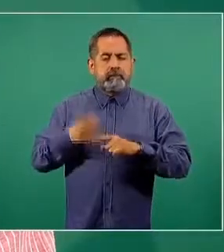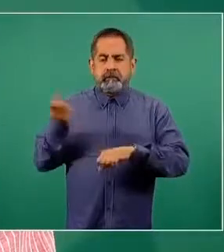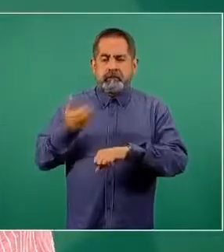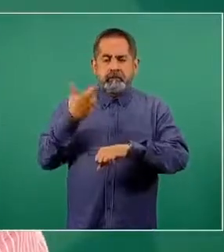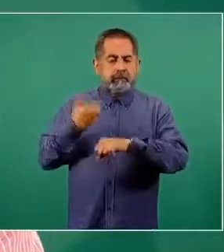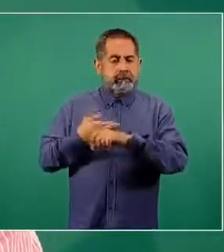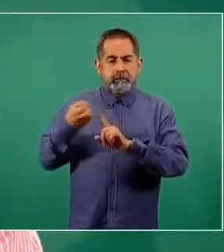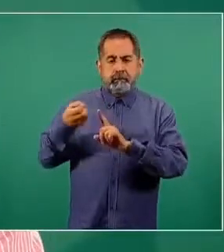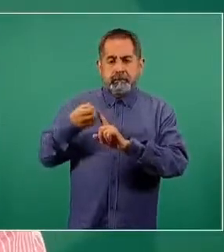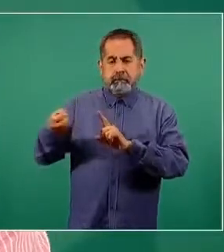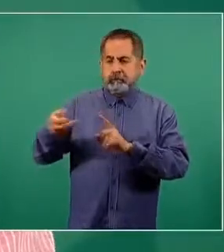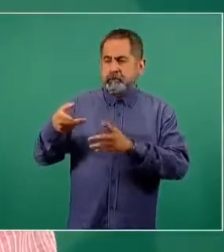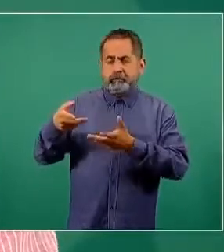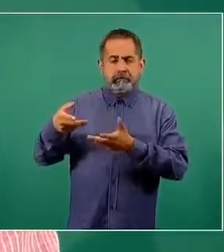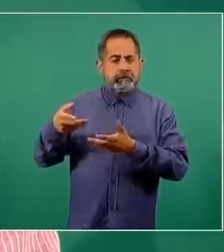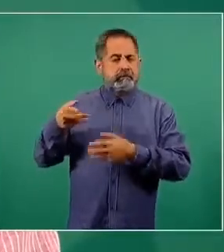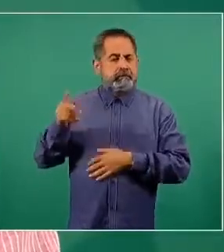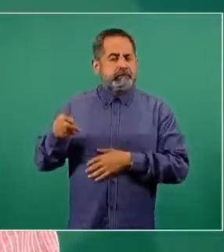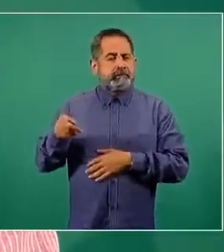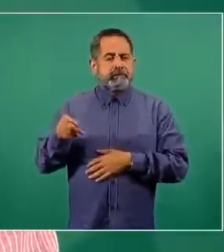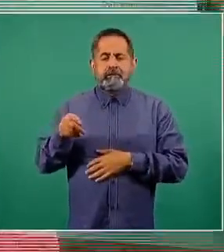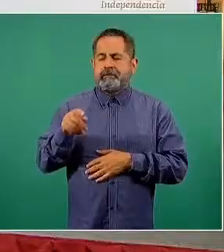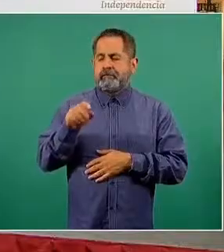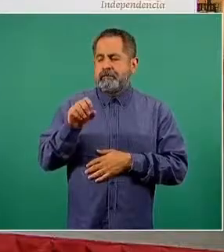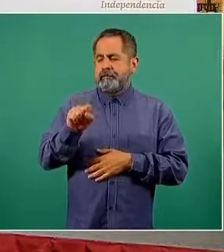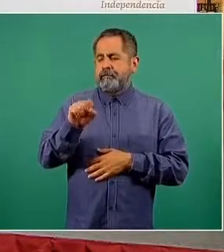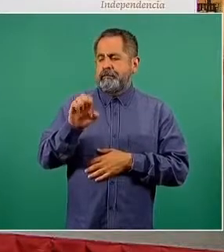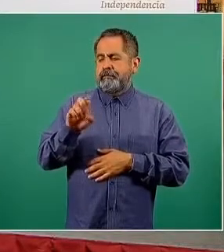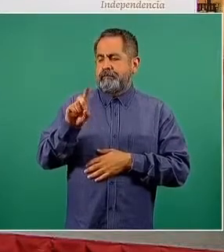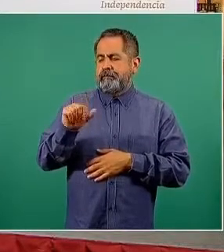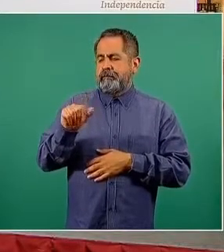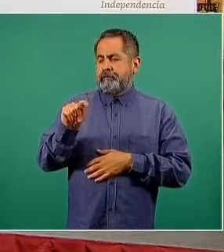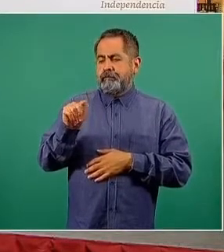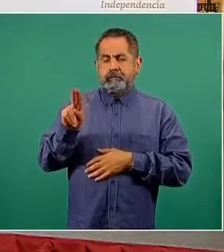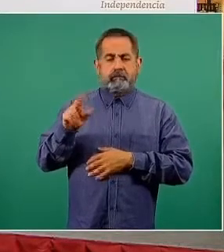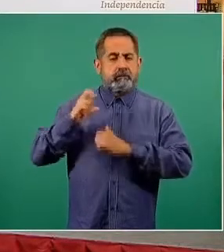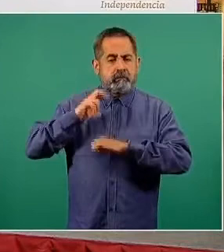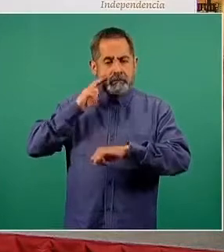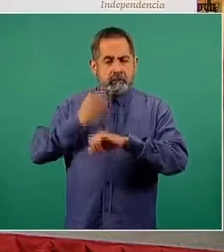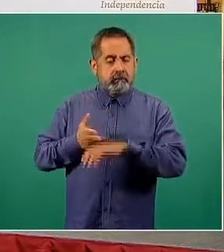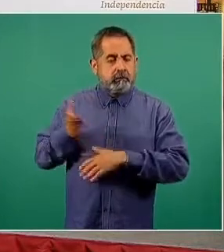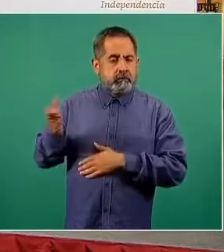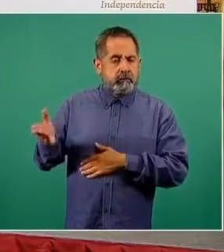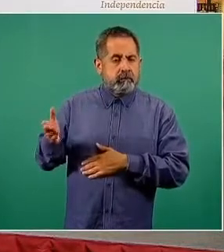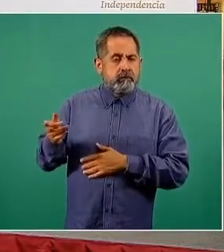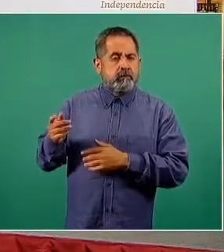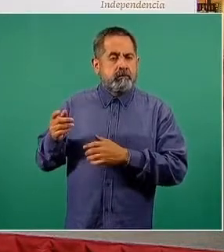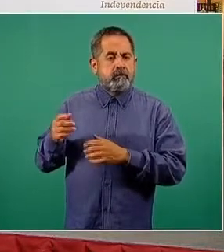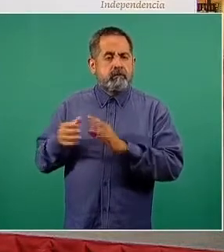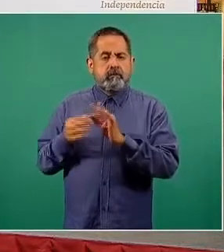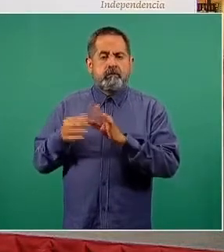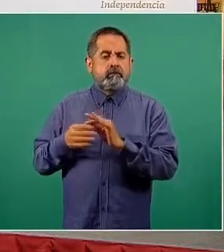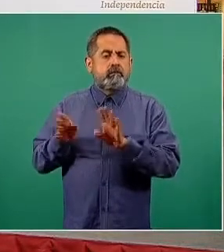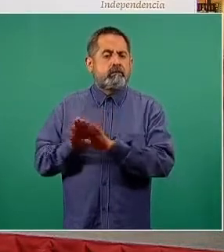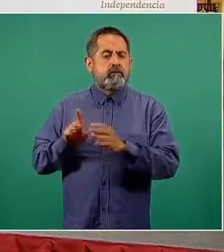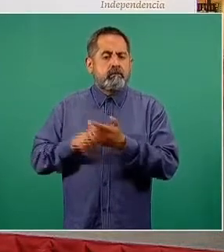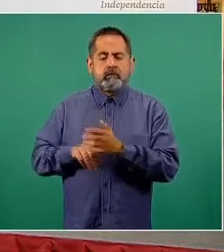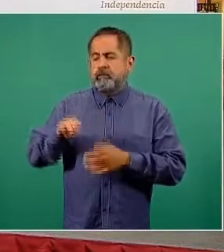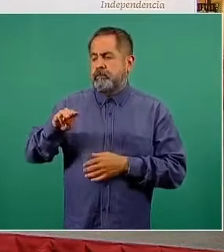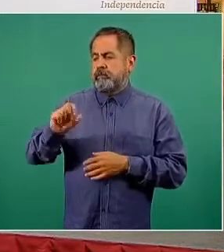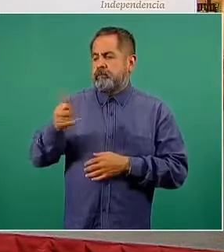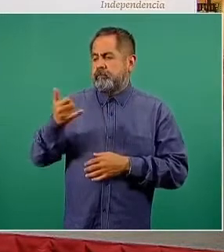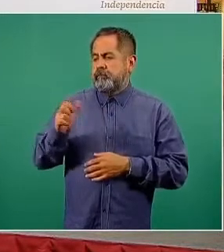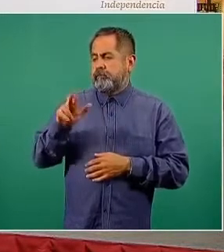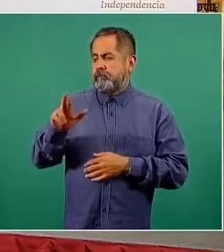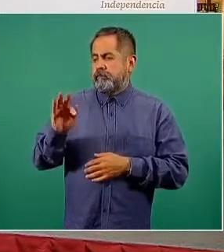de Ordenamiento Territorial y Desarrollo Urbano, SEDATU, a cargo del maestro Meyer